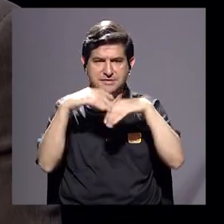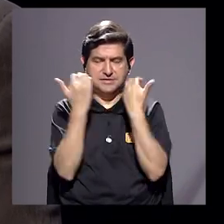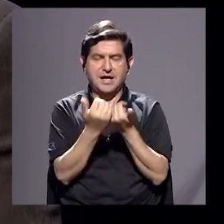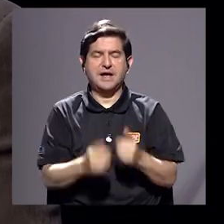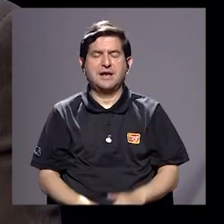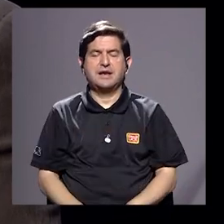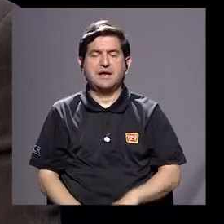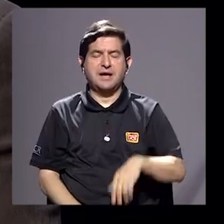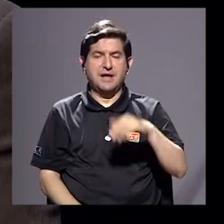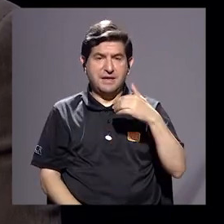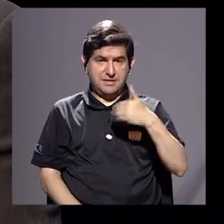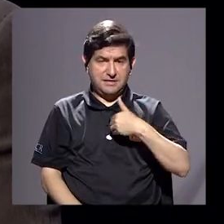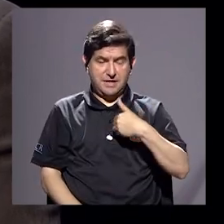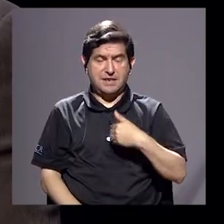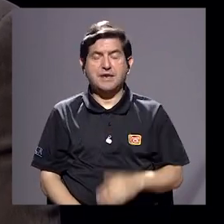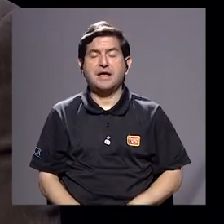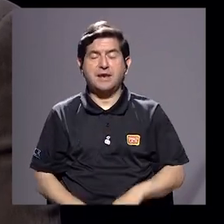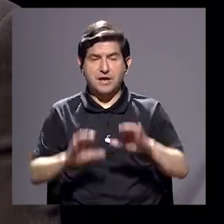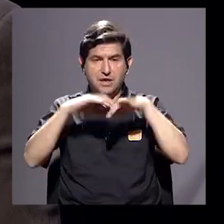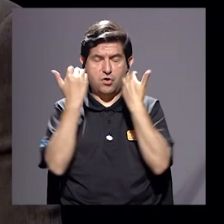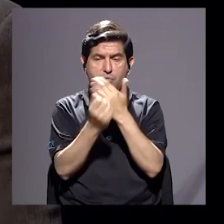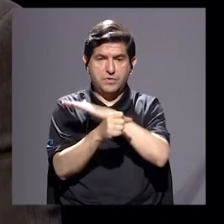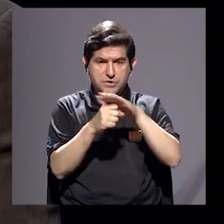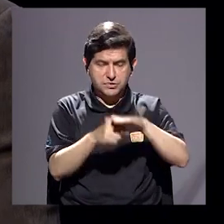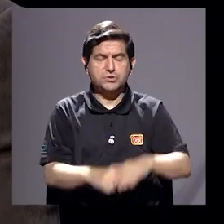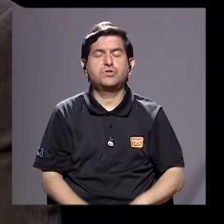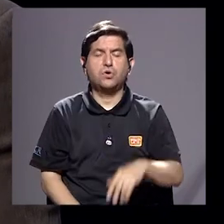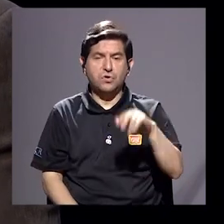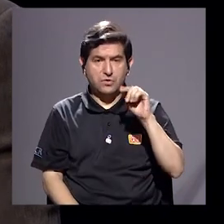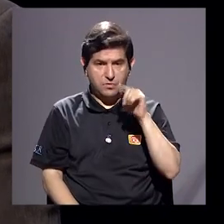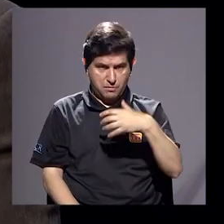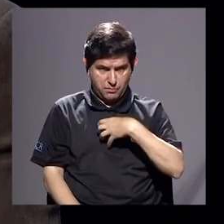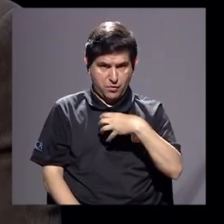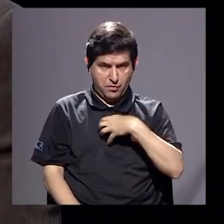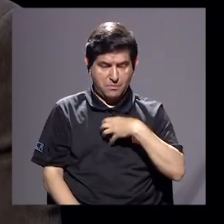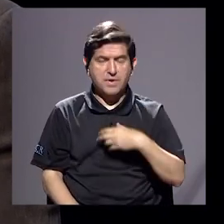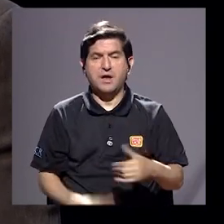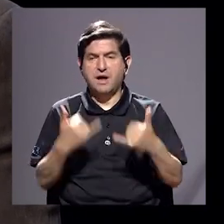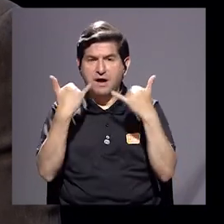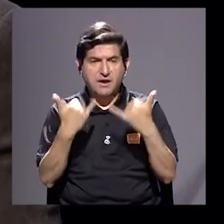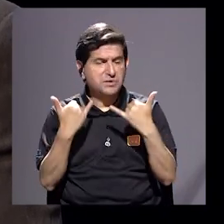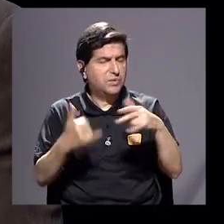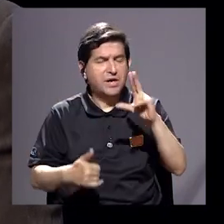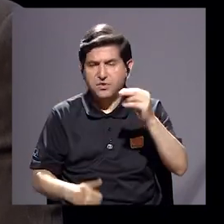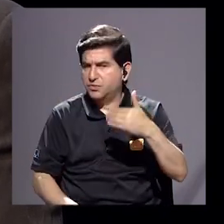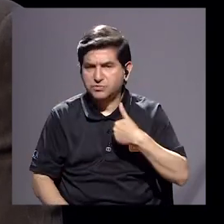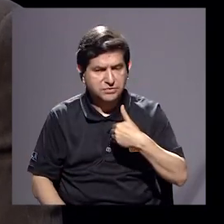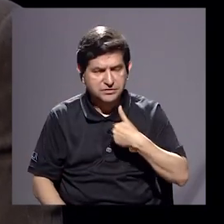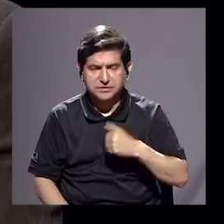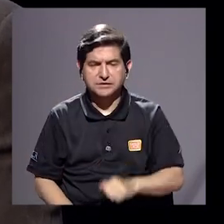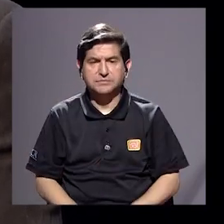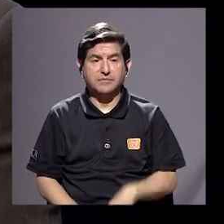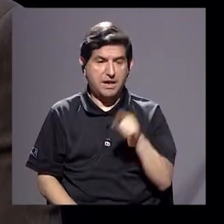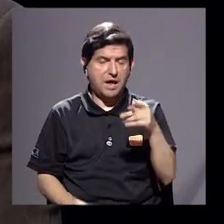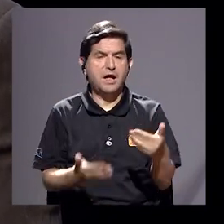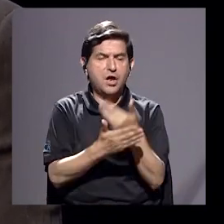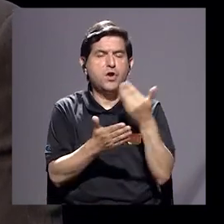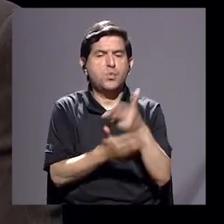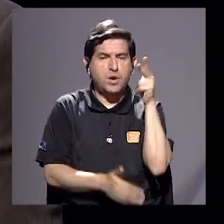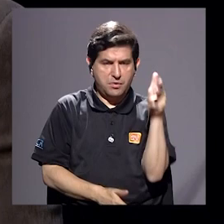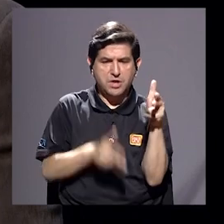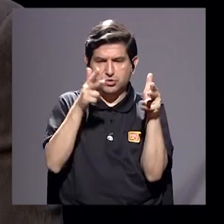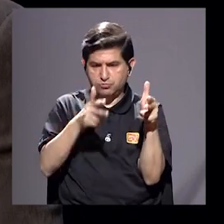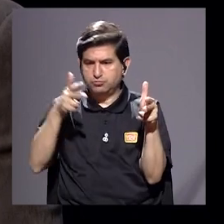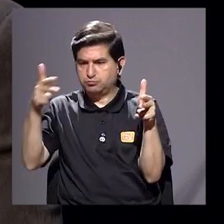más las plenas van a tener su propia salas hoy día no tiene seccionamientos de sesión a las salas de comisiones permanentes ahí van a ponerse nuevas cámaras